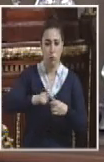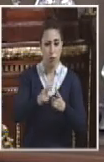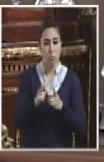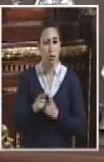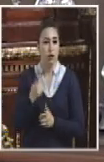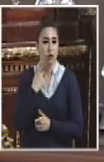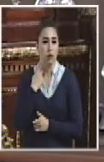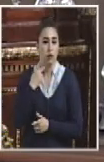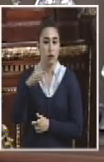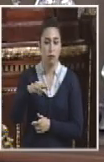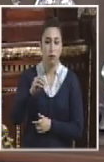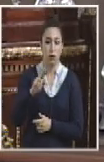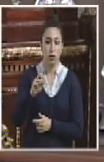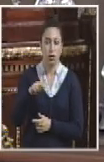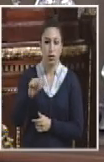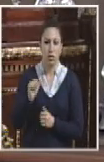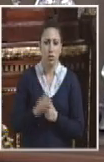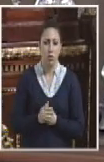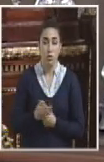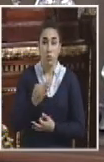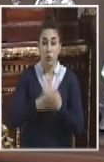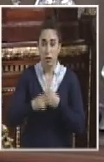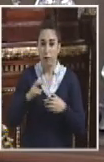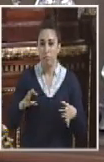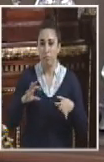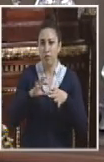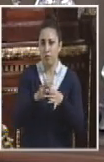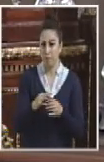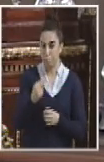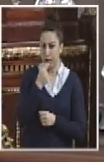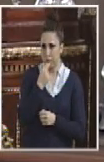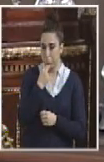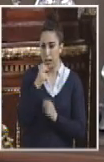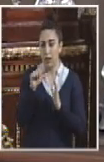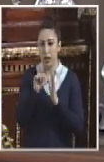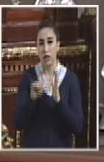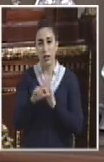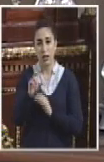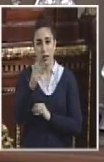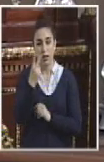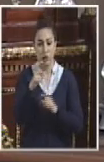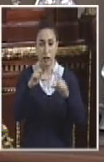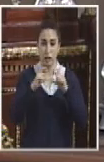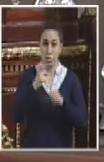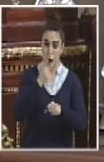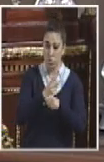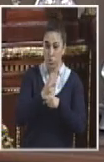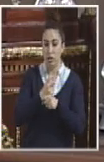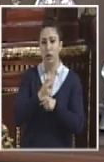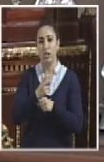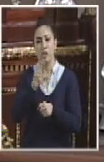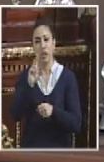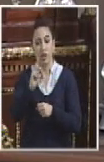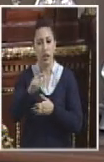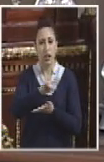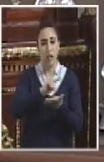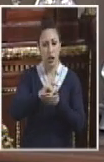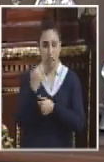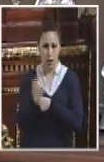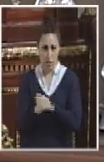Morena. Con fundamento en lo dispuesto por los artículos 32, fracciones segunda y 30ª de la Ley